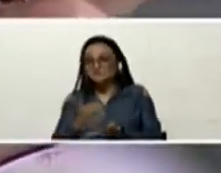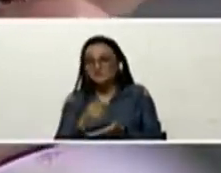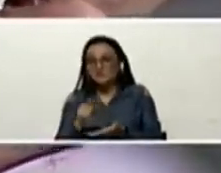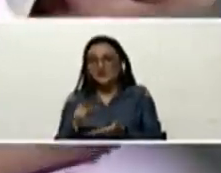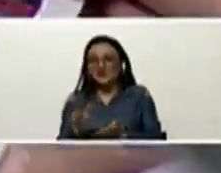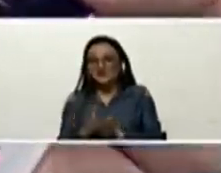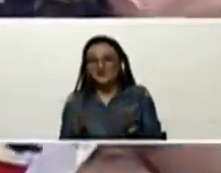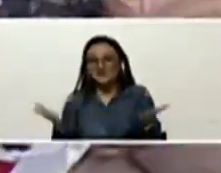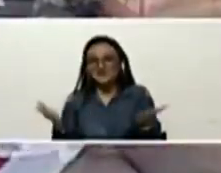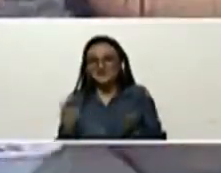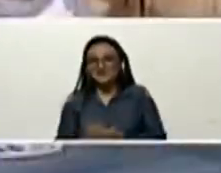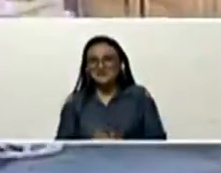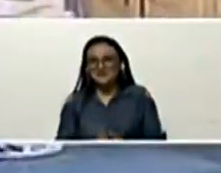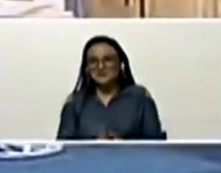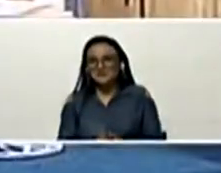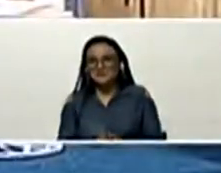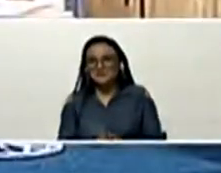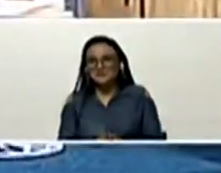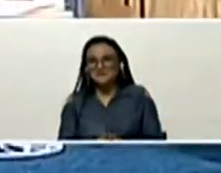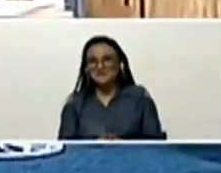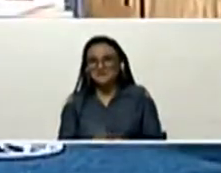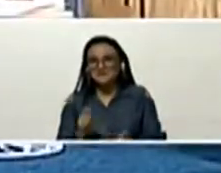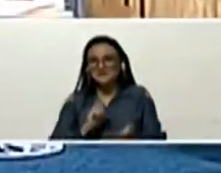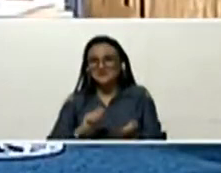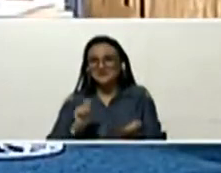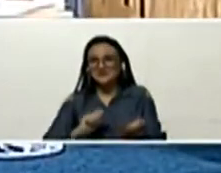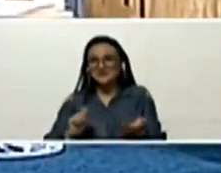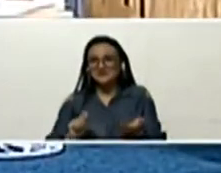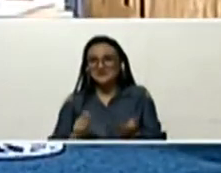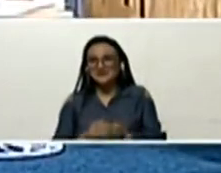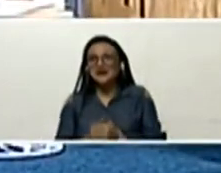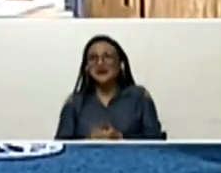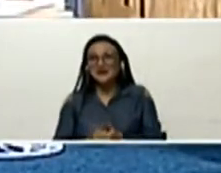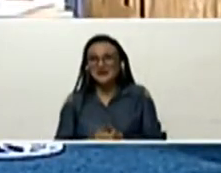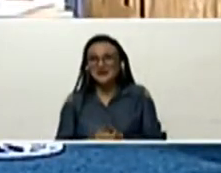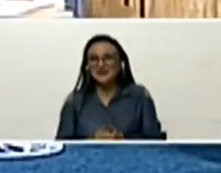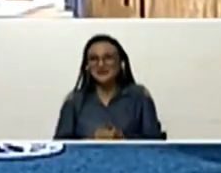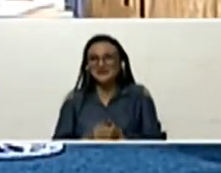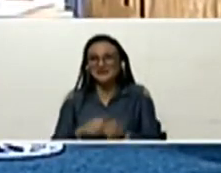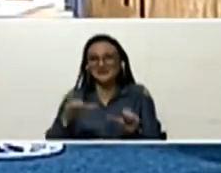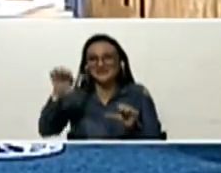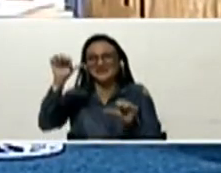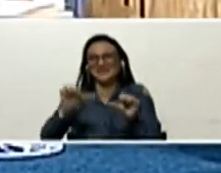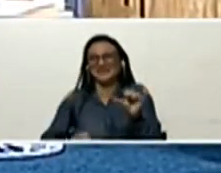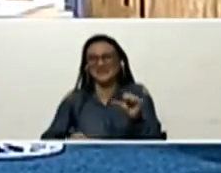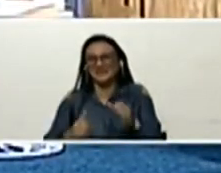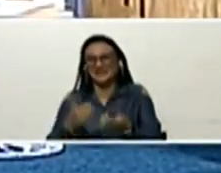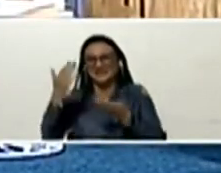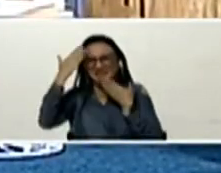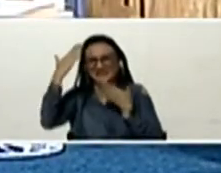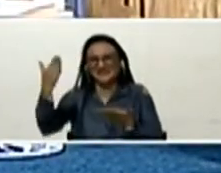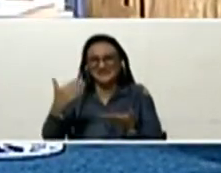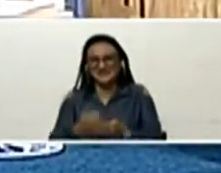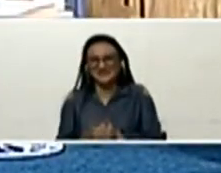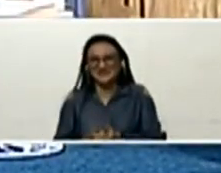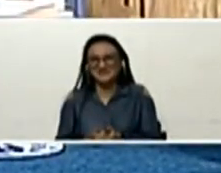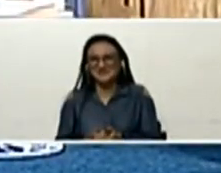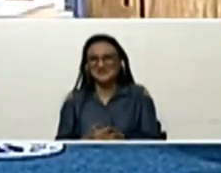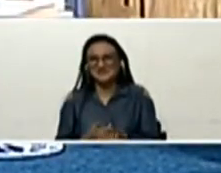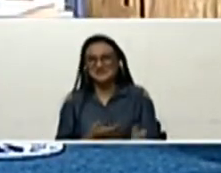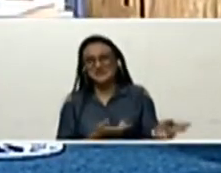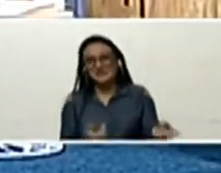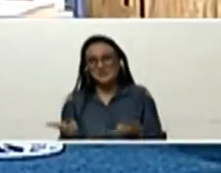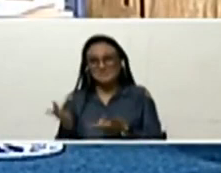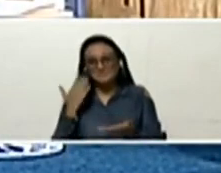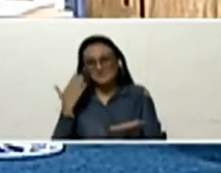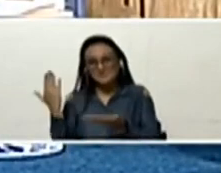libro, editado por la editorial El Perro y la Rana, nos diera su apreciación, ¿vale? Su saludo, Pepe. ¿Cómo está tu mamá? Adelante,